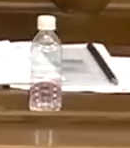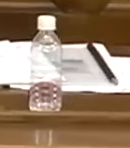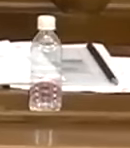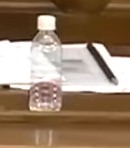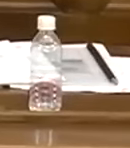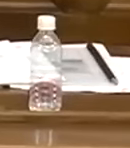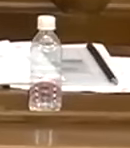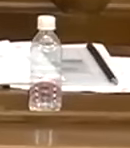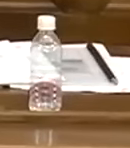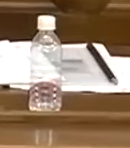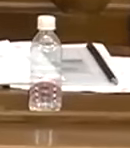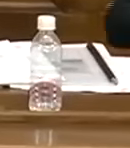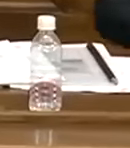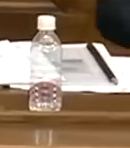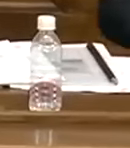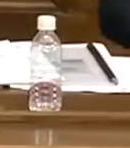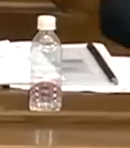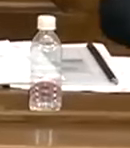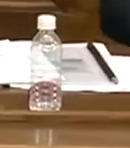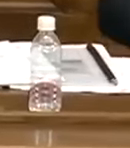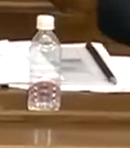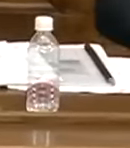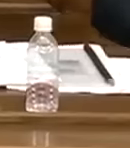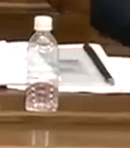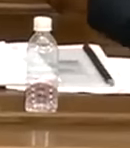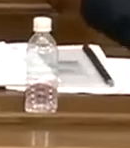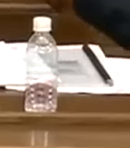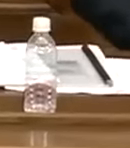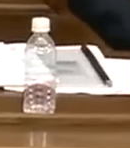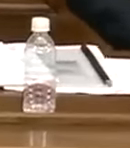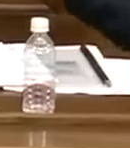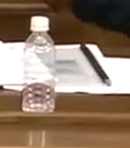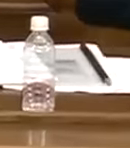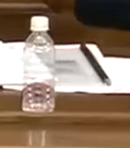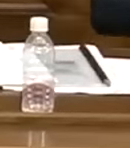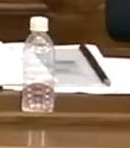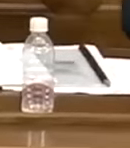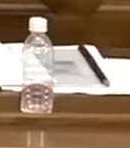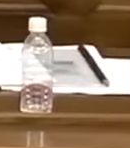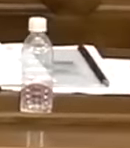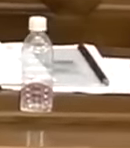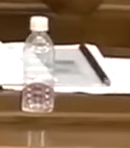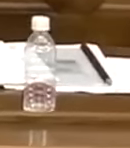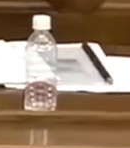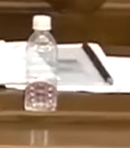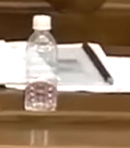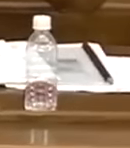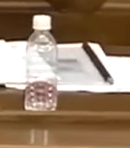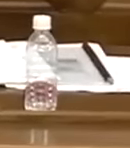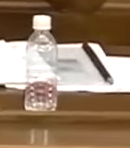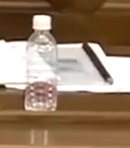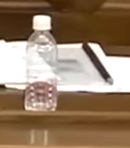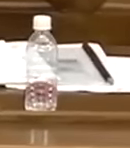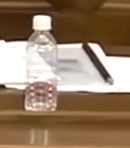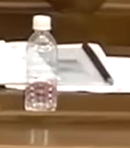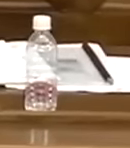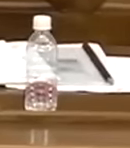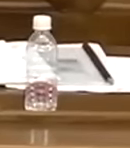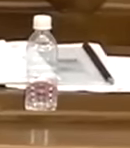Guayana Esequiba. Y ahí nuestra Constitución, ¿cuánto ha servido nuestra Constitución? El libro de